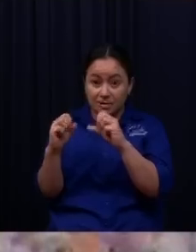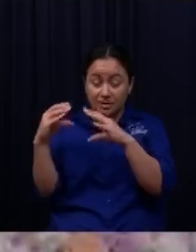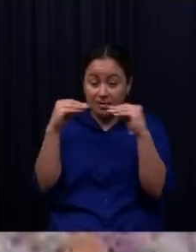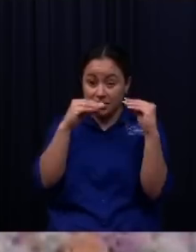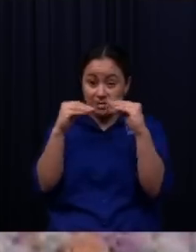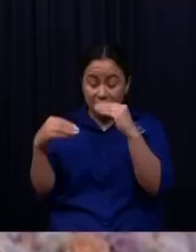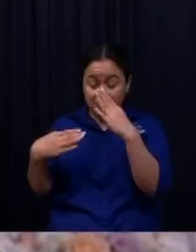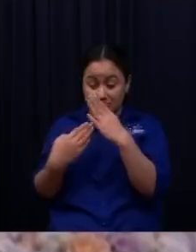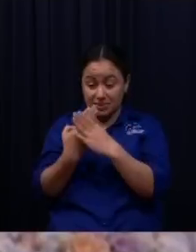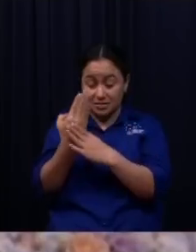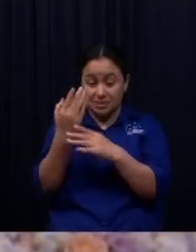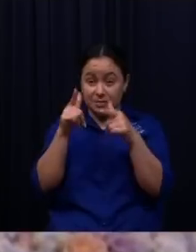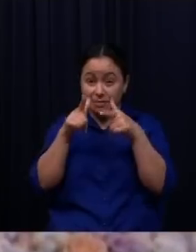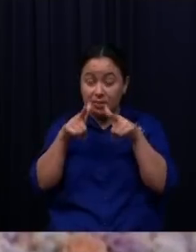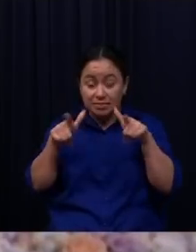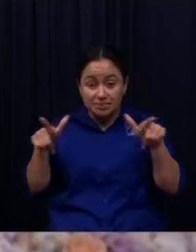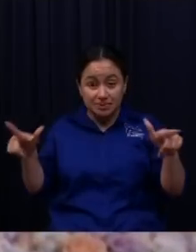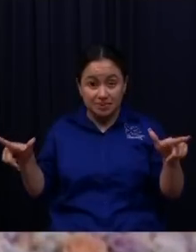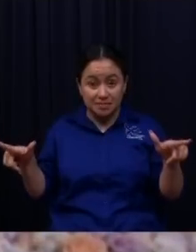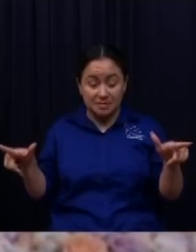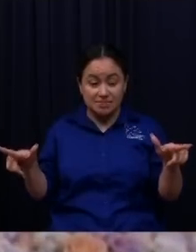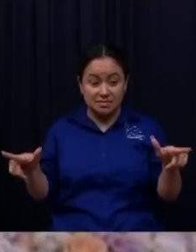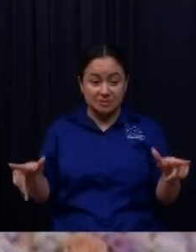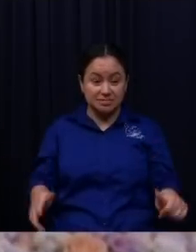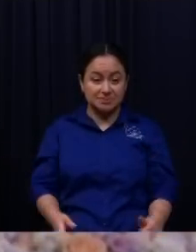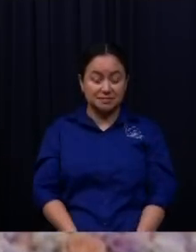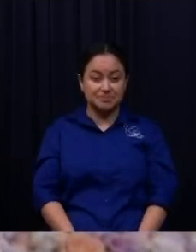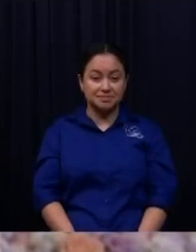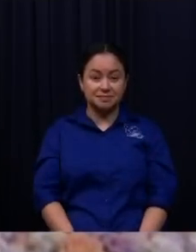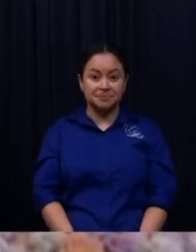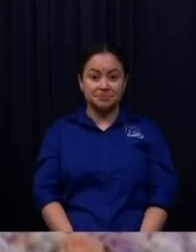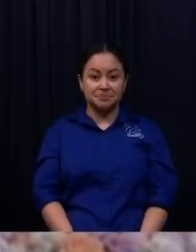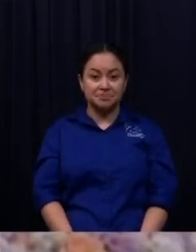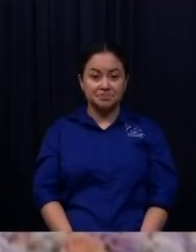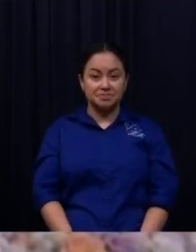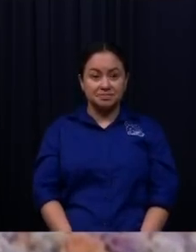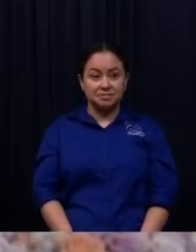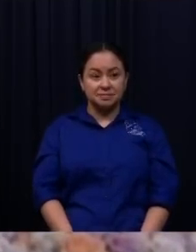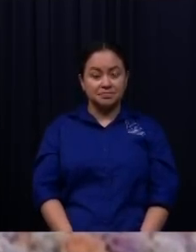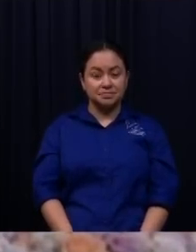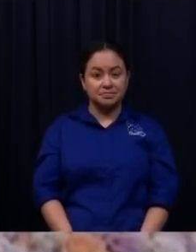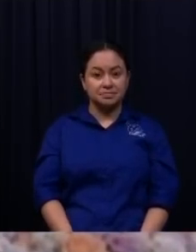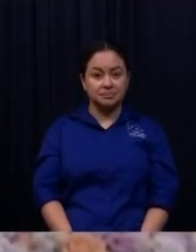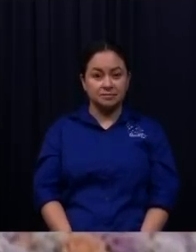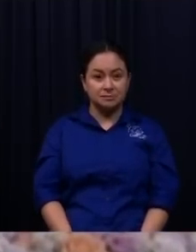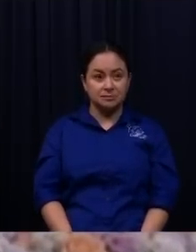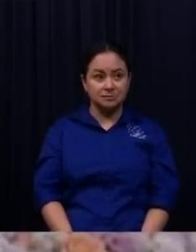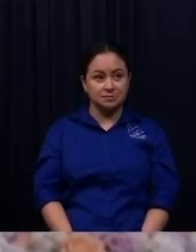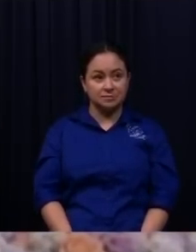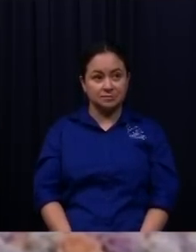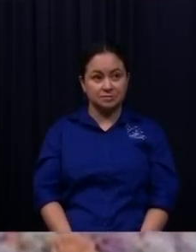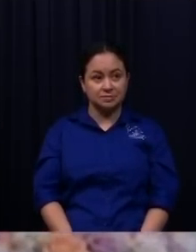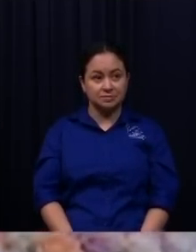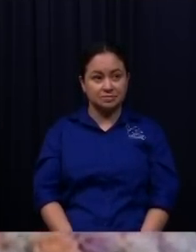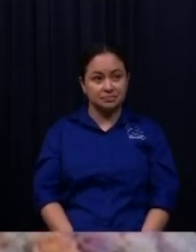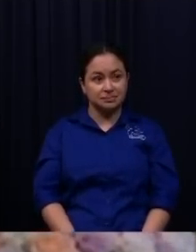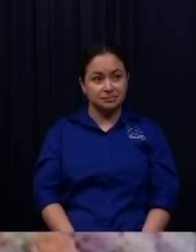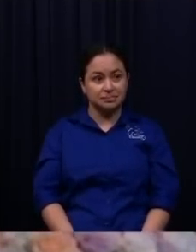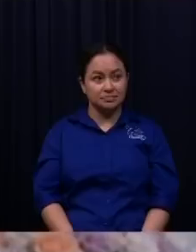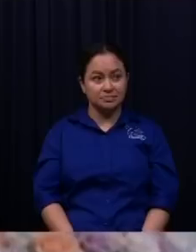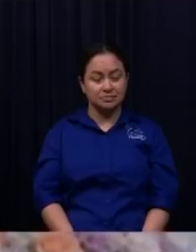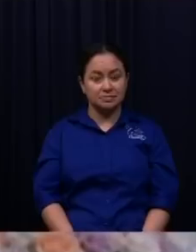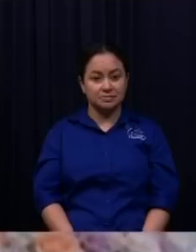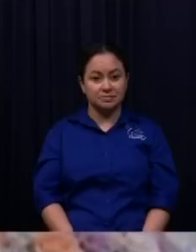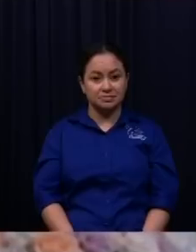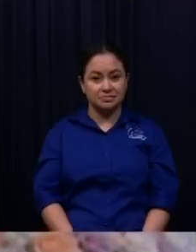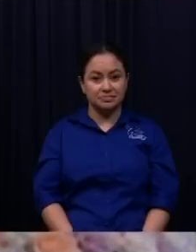En griego se llama glosolalia, pero eso lo vamos a dejar aquí y regresemos, porque ya nos quedamos, híjole, solo me quedan